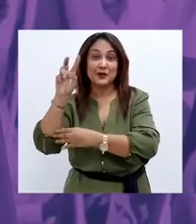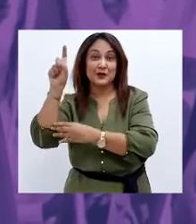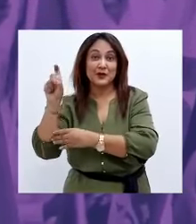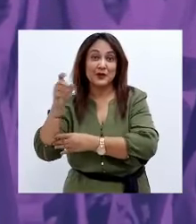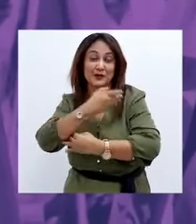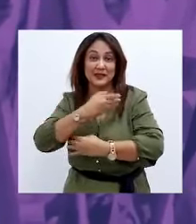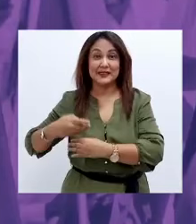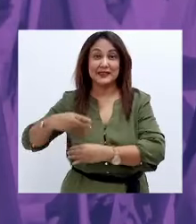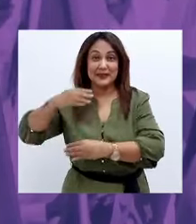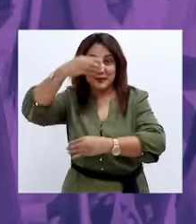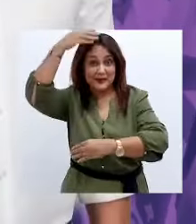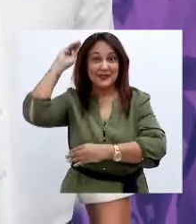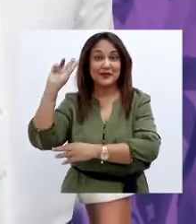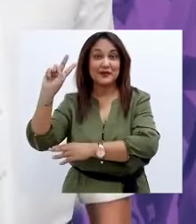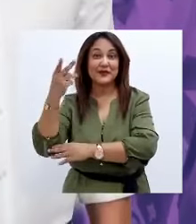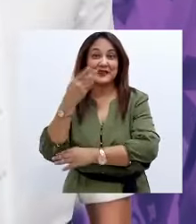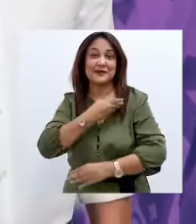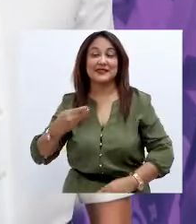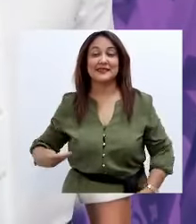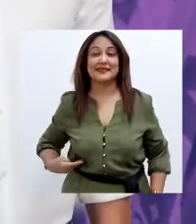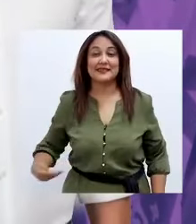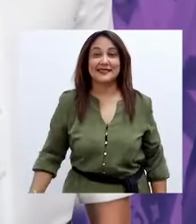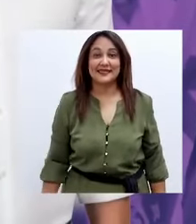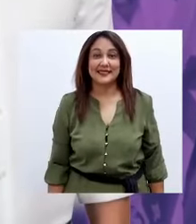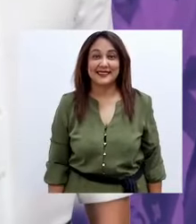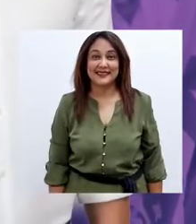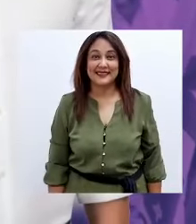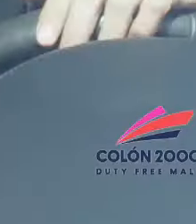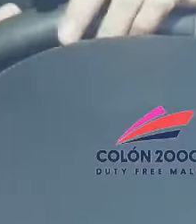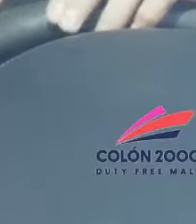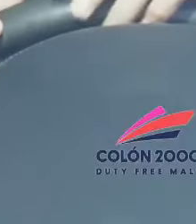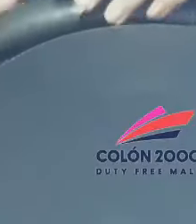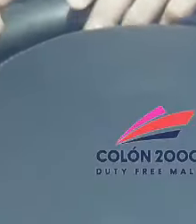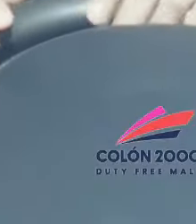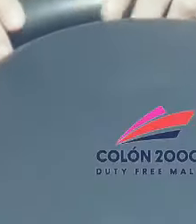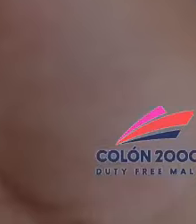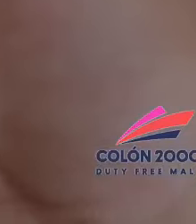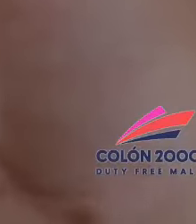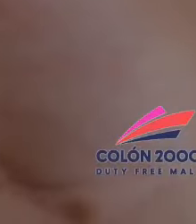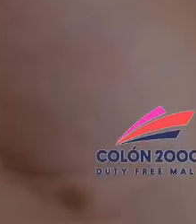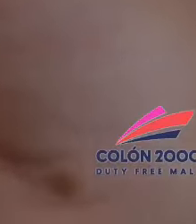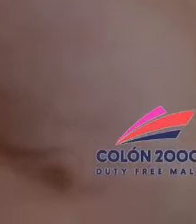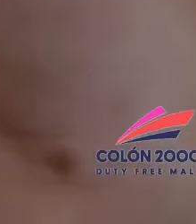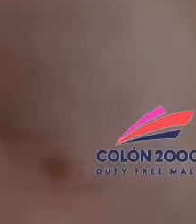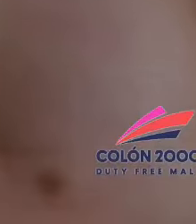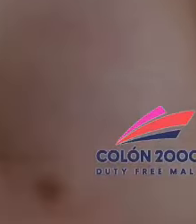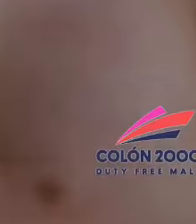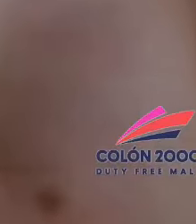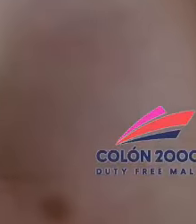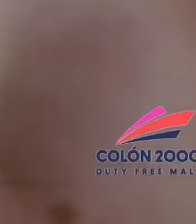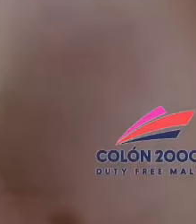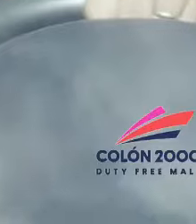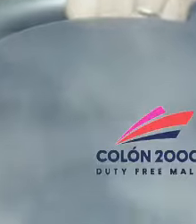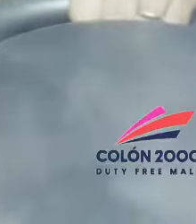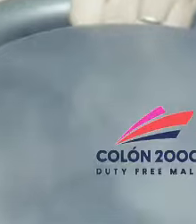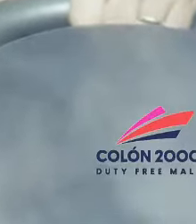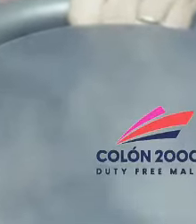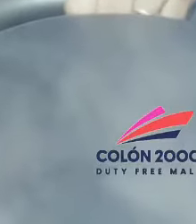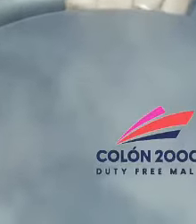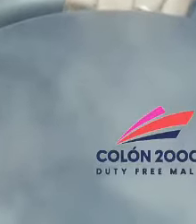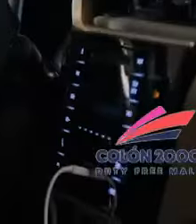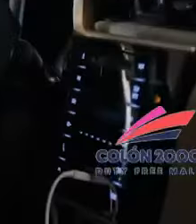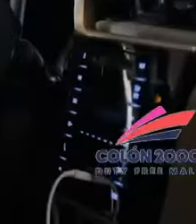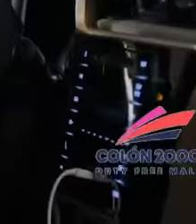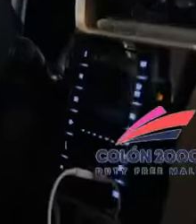Vota 4. Rómulo Rux, presidente. José Blandón, vicepresidente. Me encanta el Instagram del nuevo mall de Colón y es libre